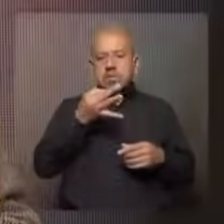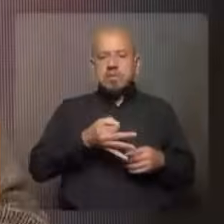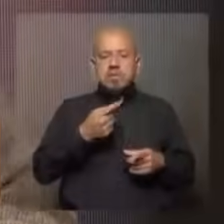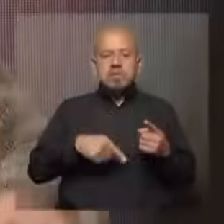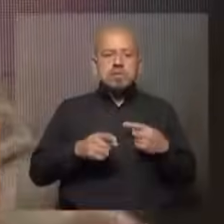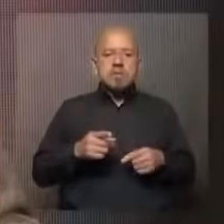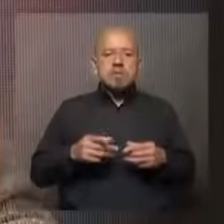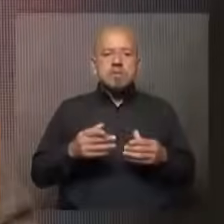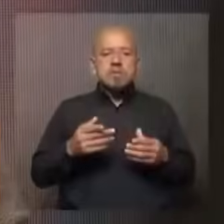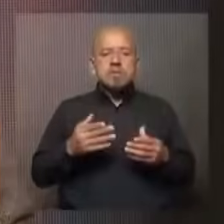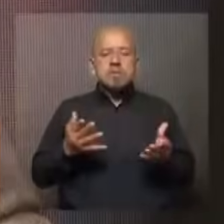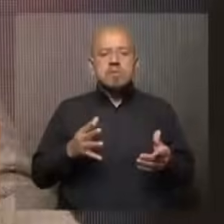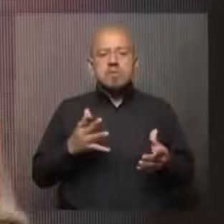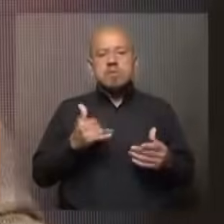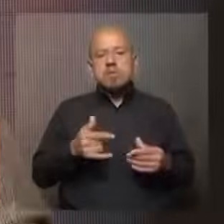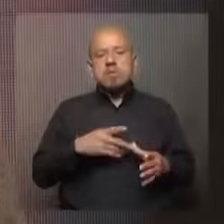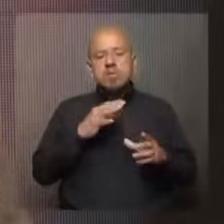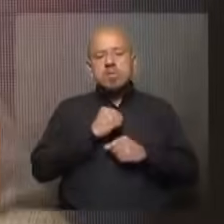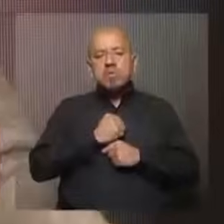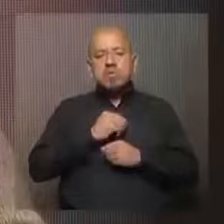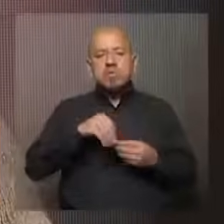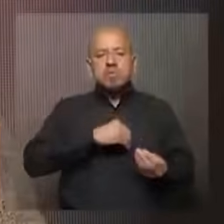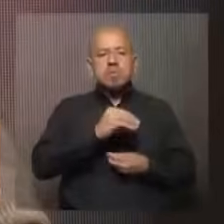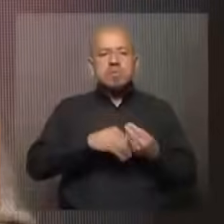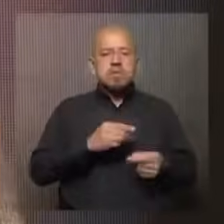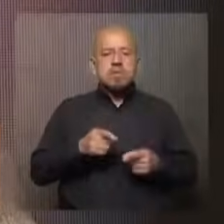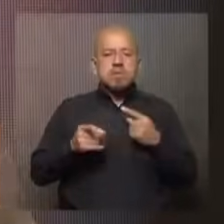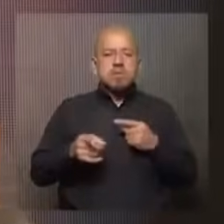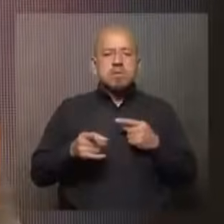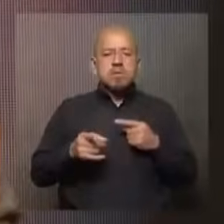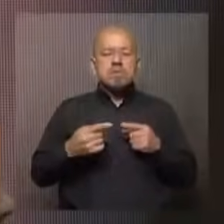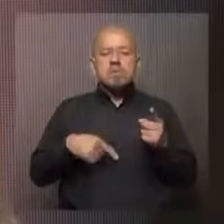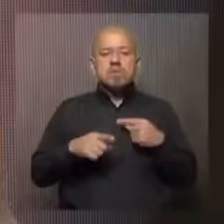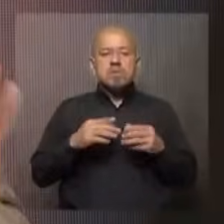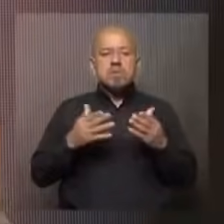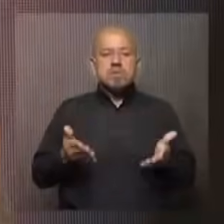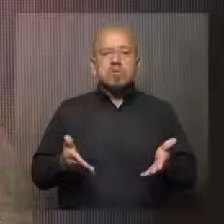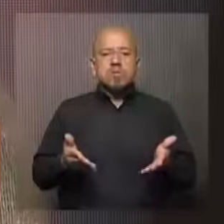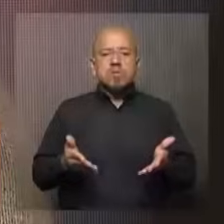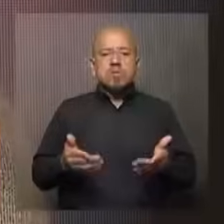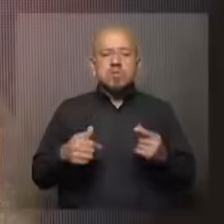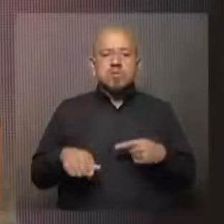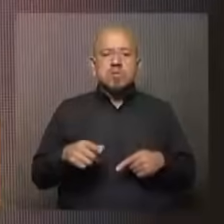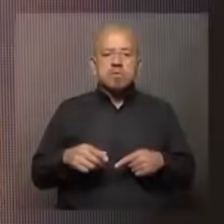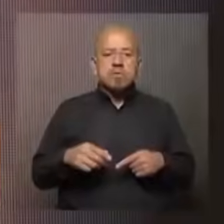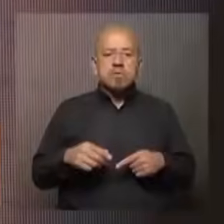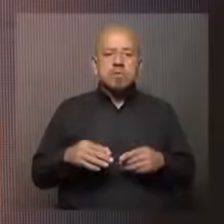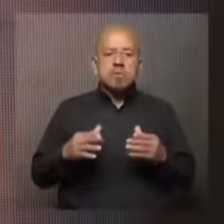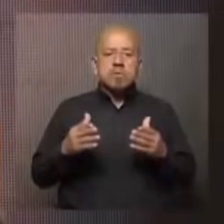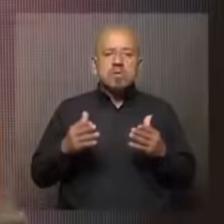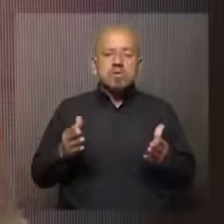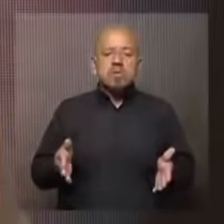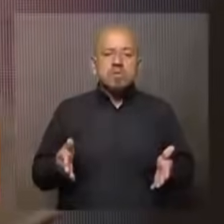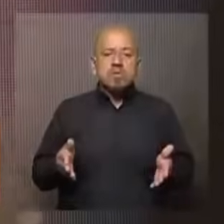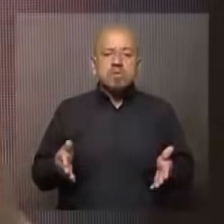bueno, pero vos tenés que aguantar tu familia, vos tenés que soportar, vos tenés que esto, vos tenés que lo otro. Entonces son mandatos adoctrinantes que son que después hasta que